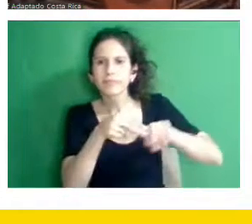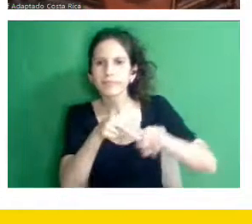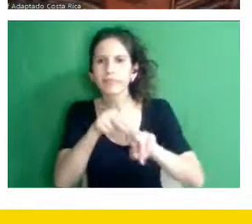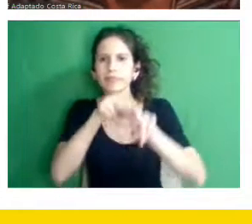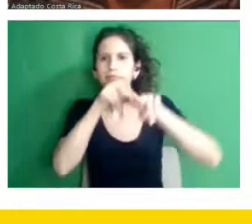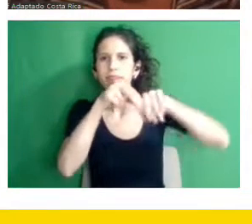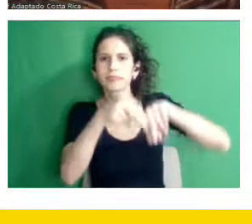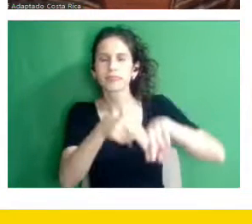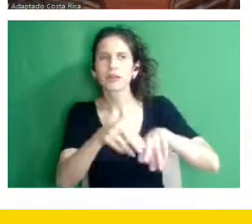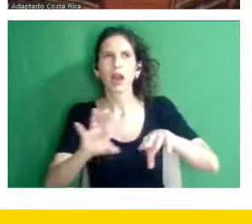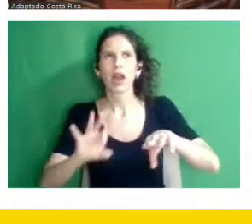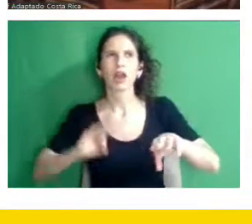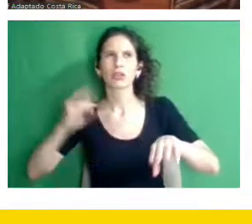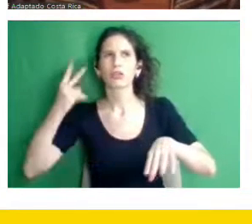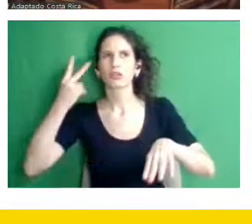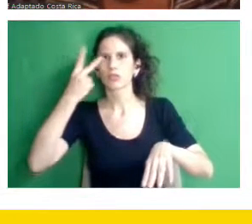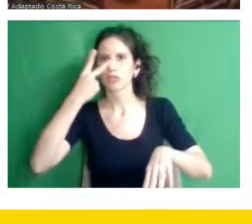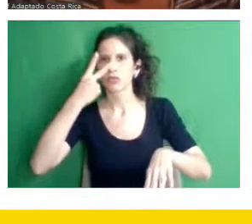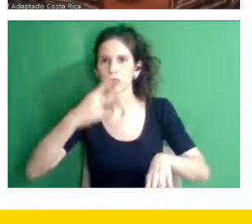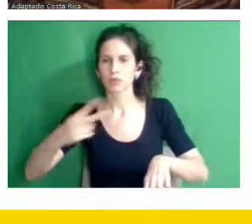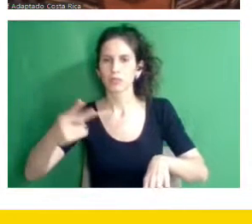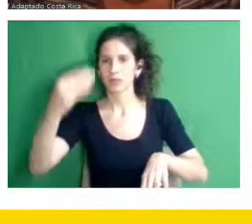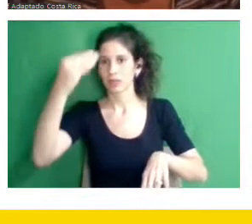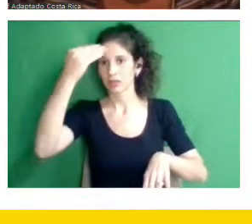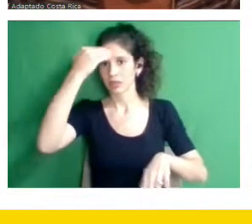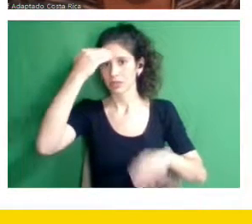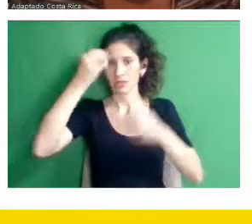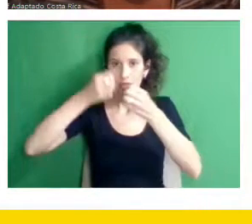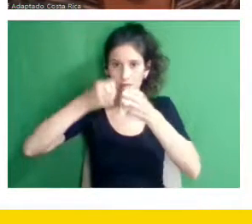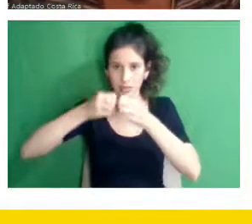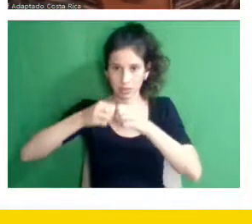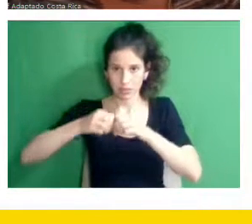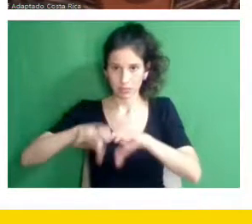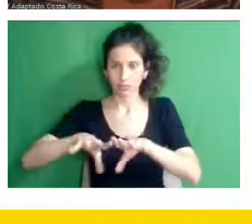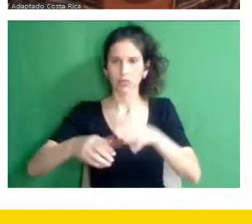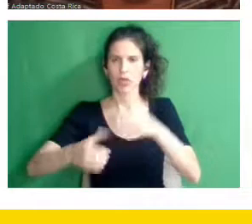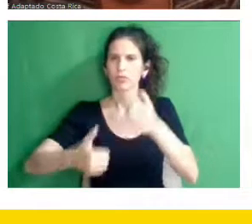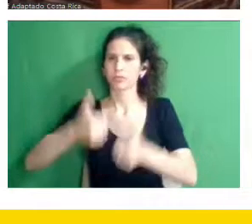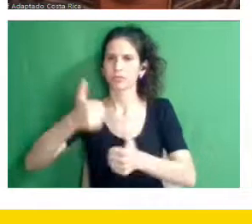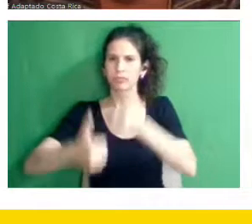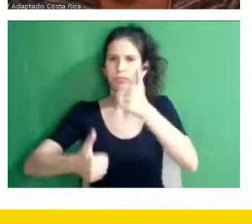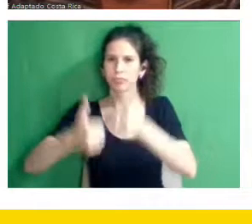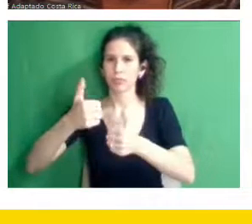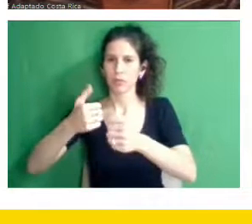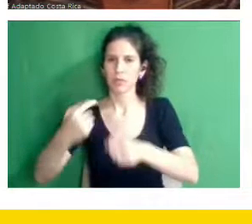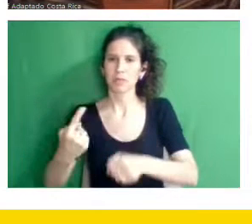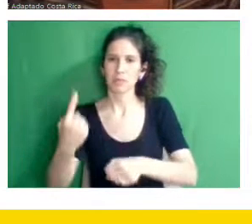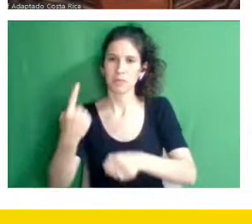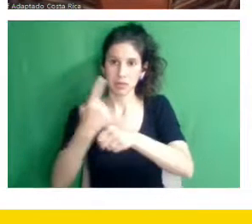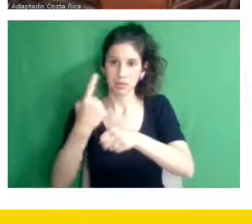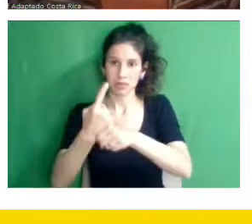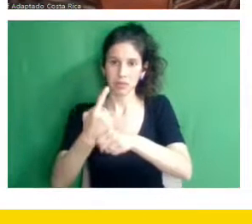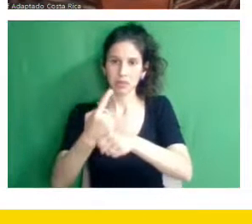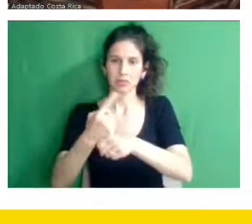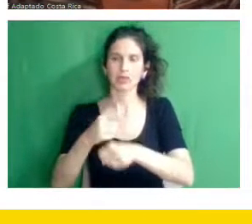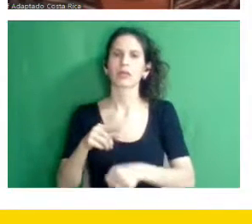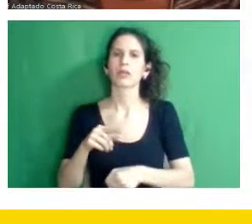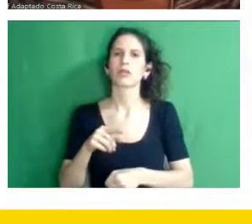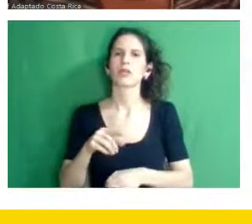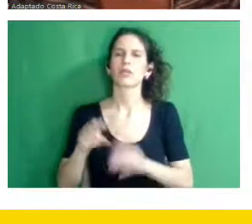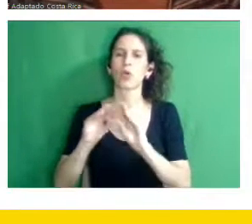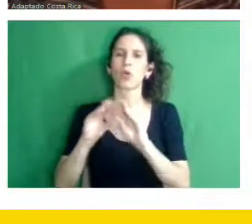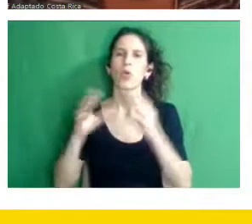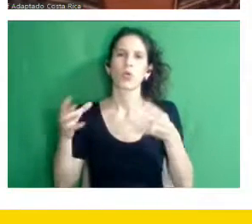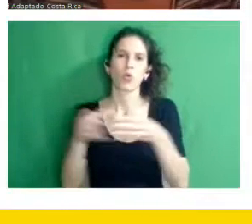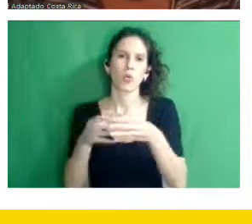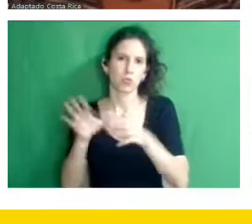2015, desde el primer torneo de surf adaptado que organizó la ISA, que es el International Surfing Association. Y